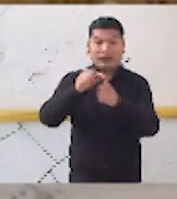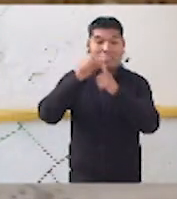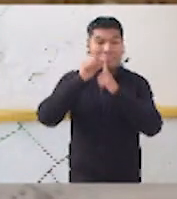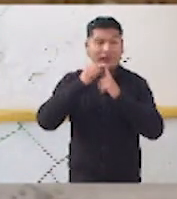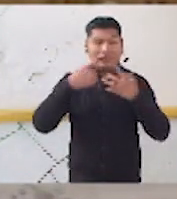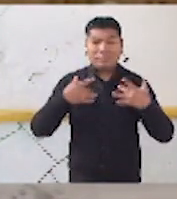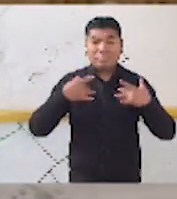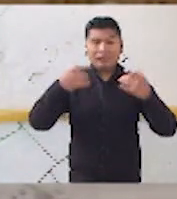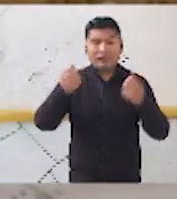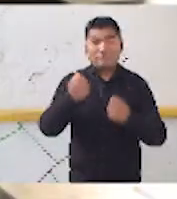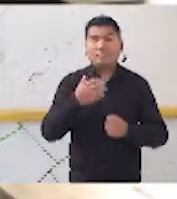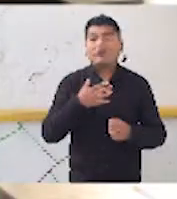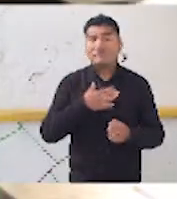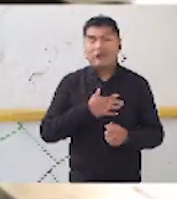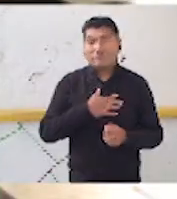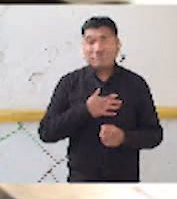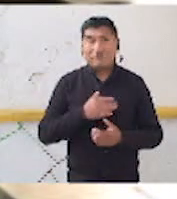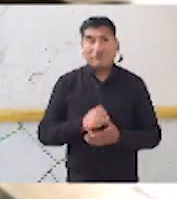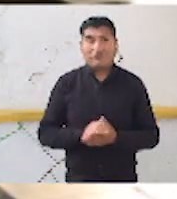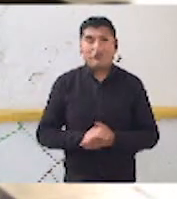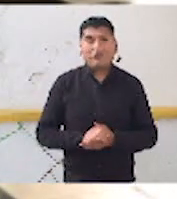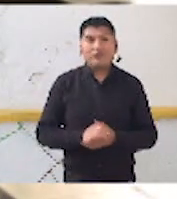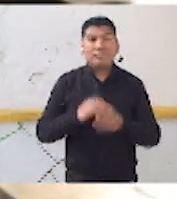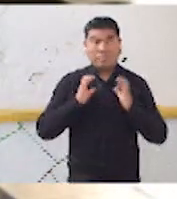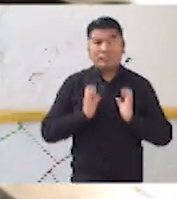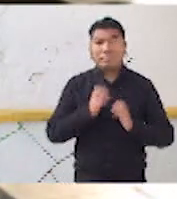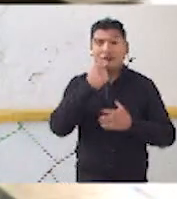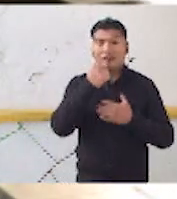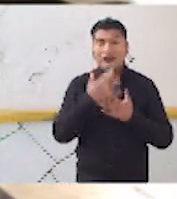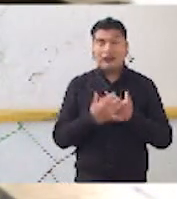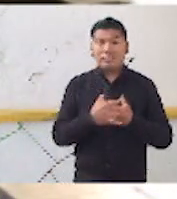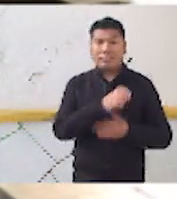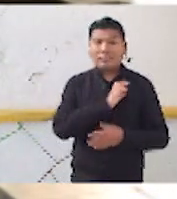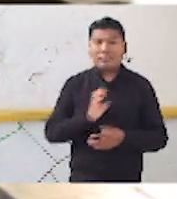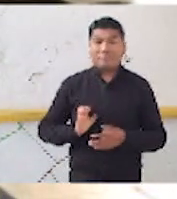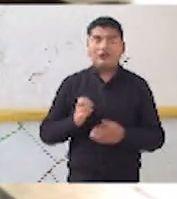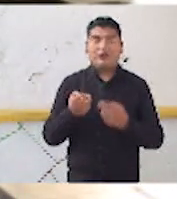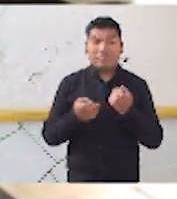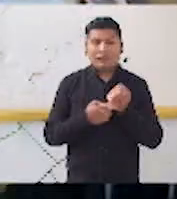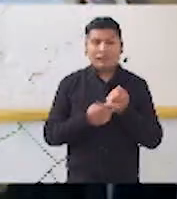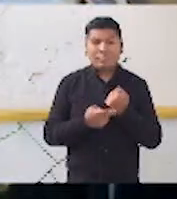bastará para sanarme. El cuerpo y la sangre de Cristo nos guarden.